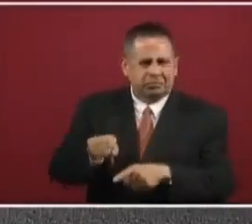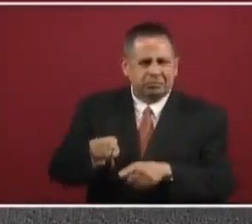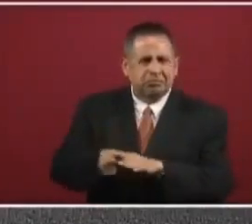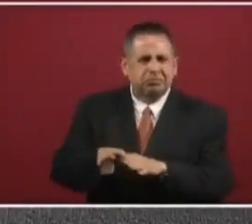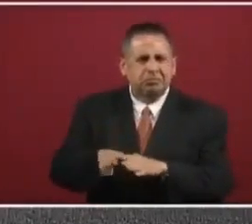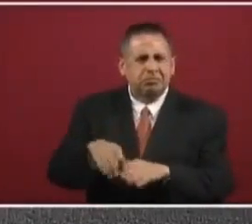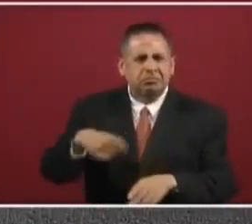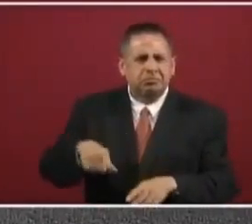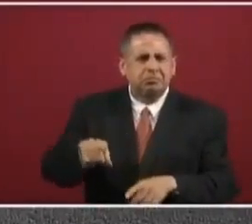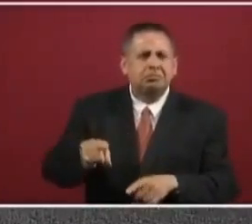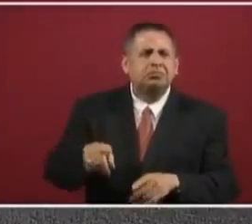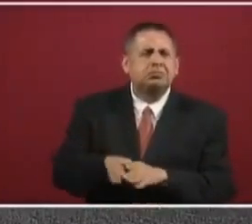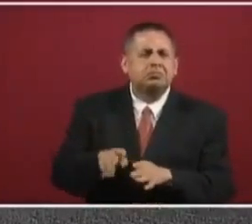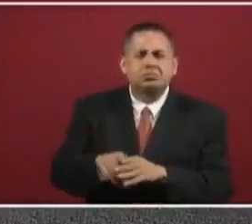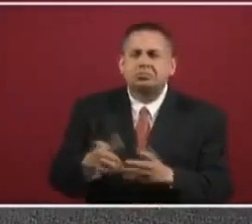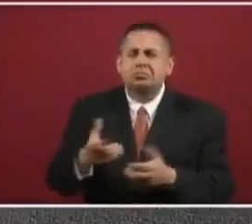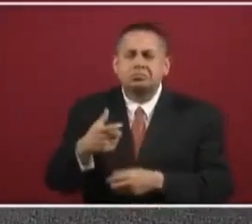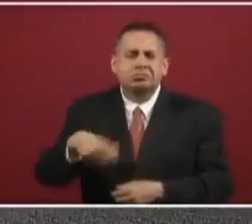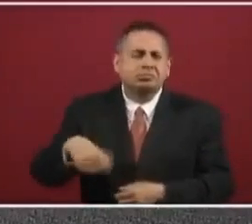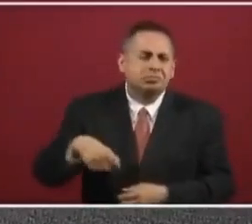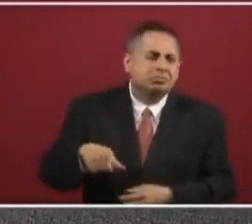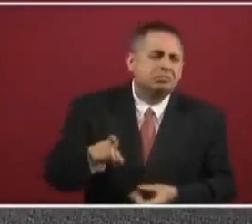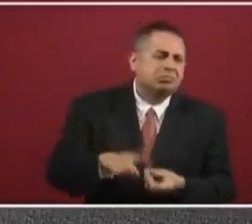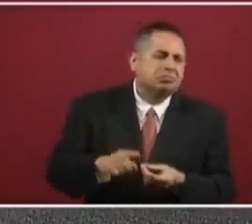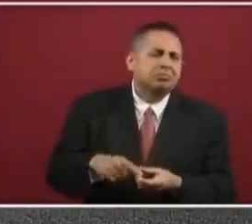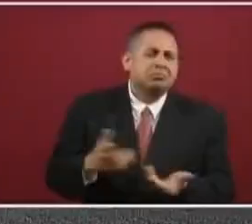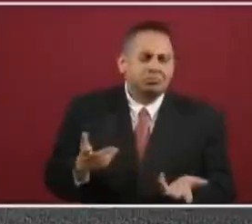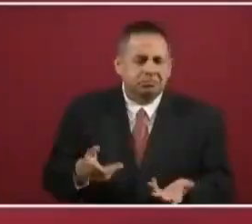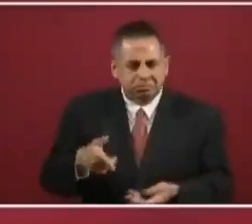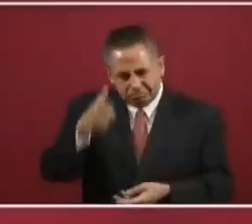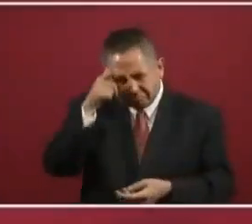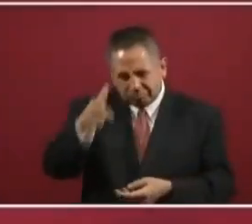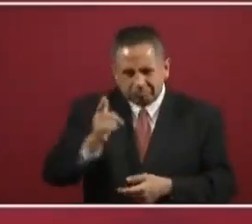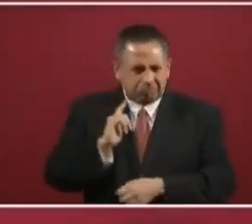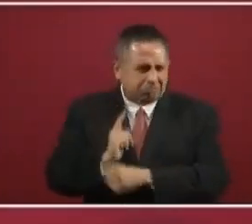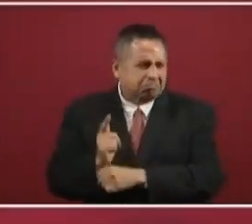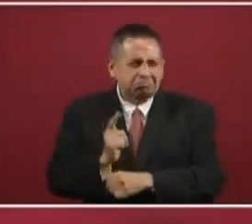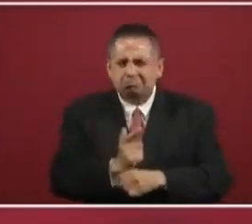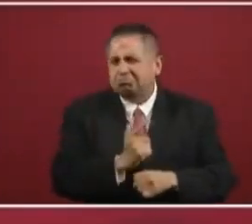pero Y cómo le hizo